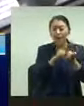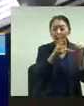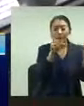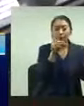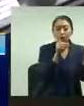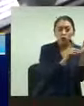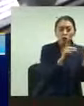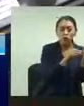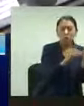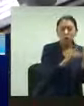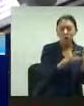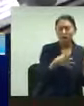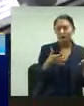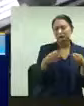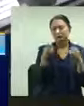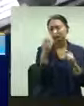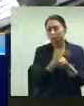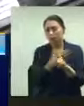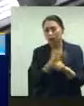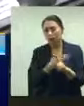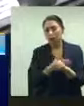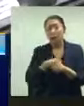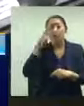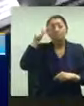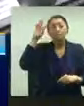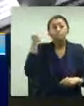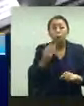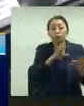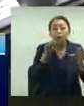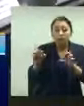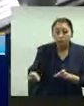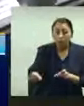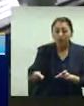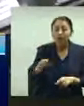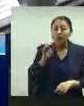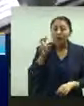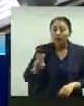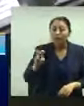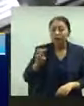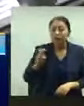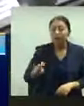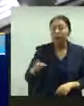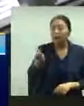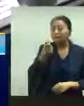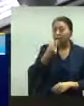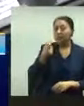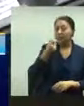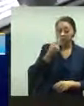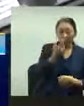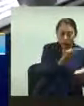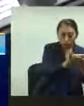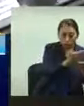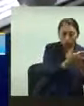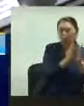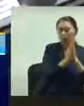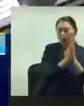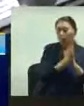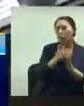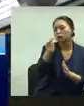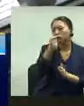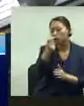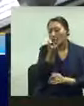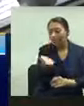problemas porque la gente requiere de medicamento. O sea, la gente lo que solicita es que les den el medicamento para que después